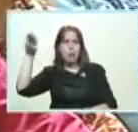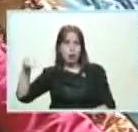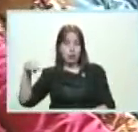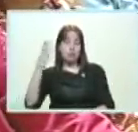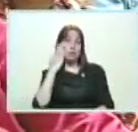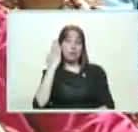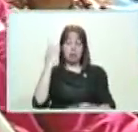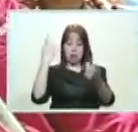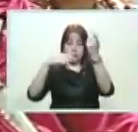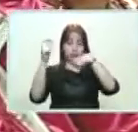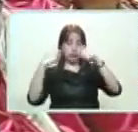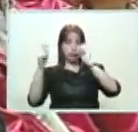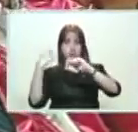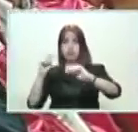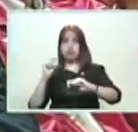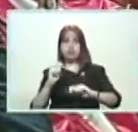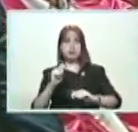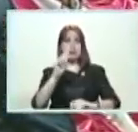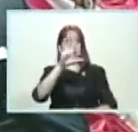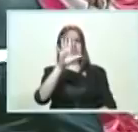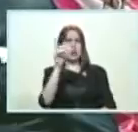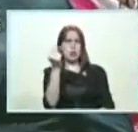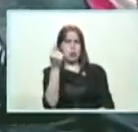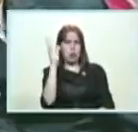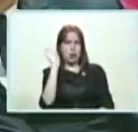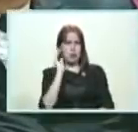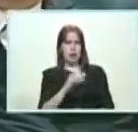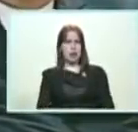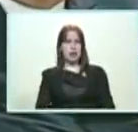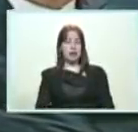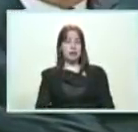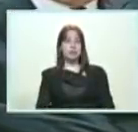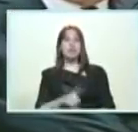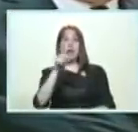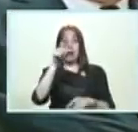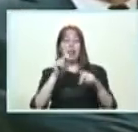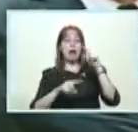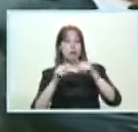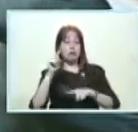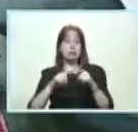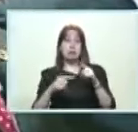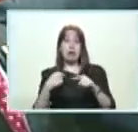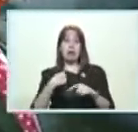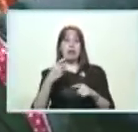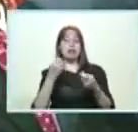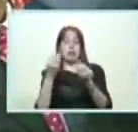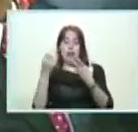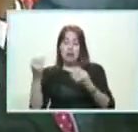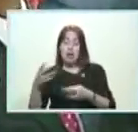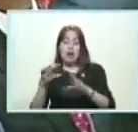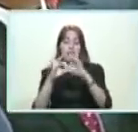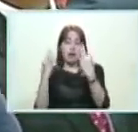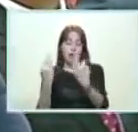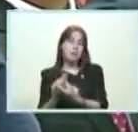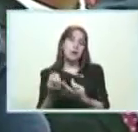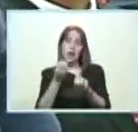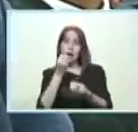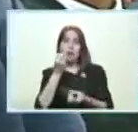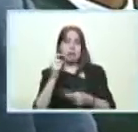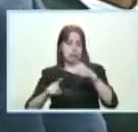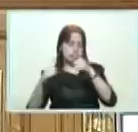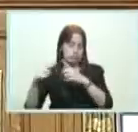mamá vendía ahí por 5 bolívares cada cosa y con ese dinero sobrevivíamos. Esta es la